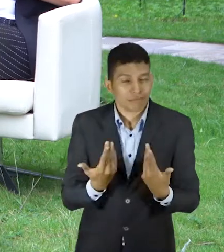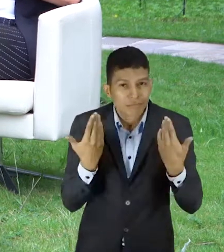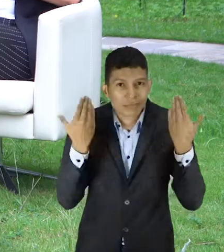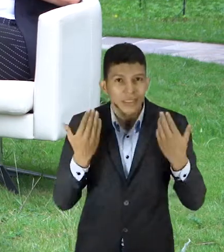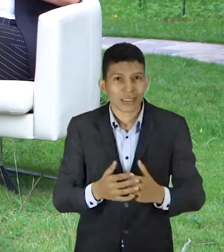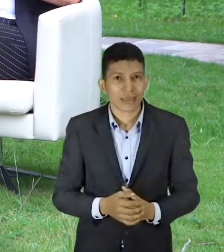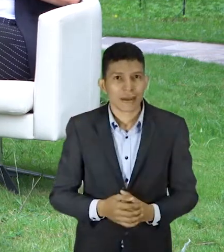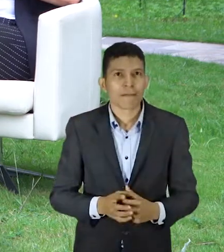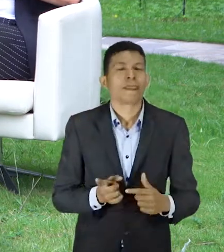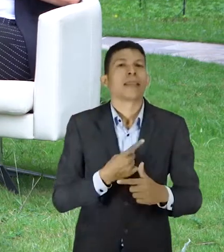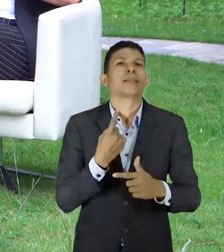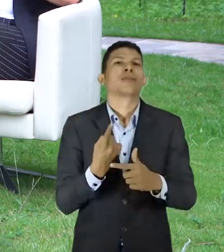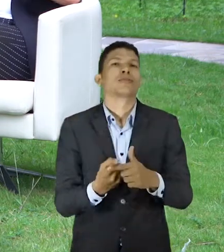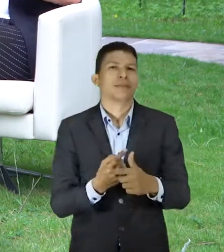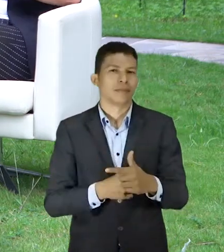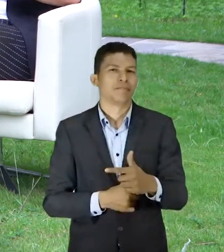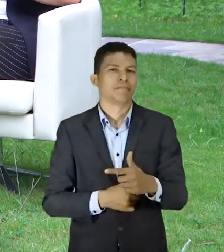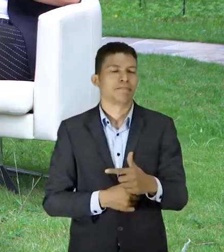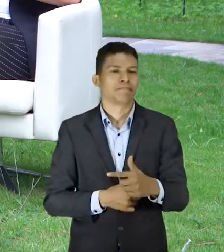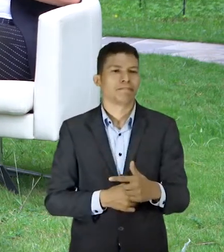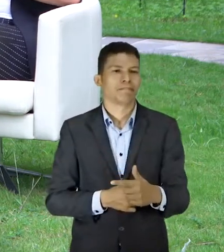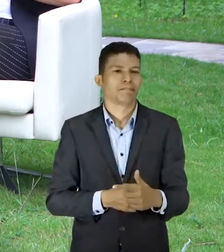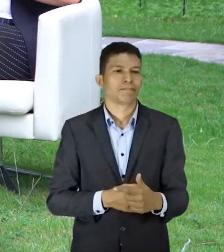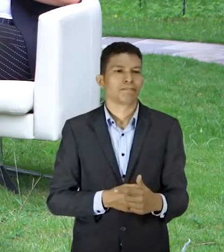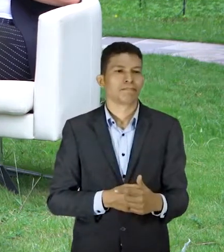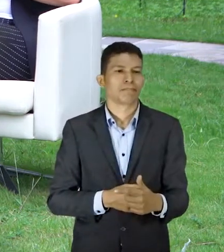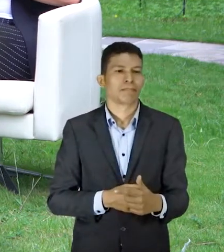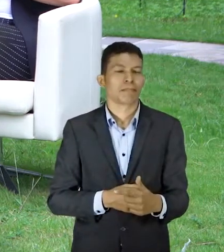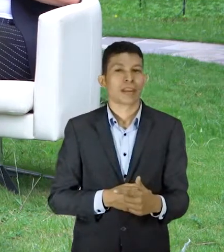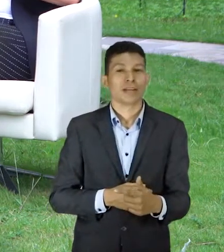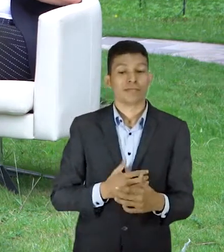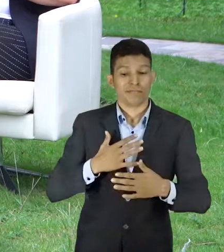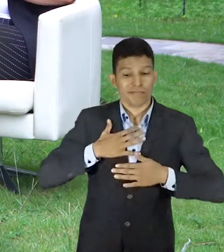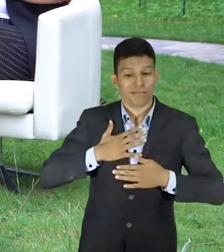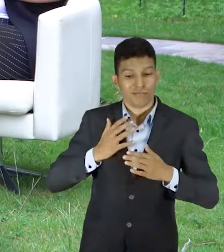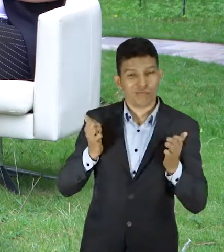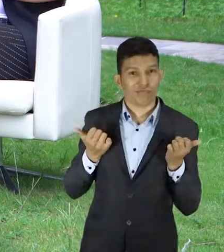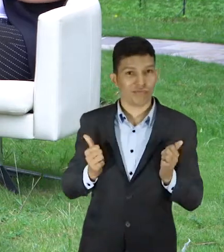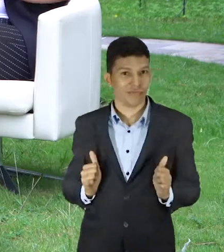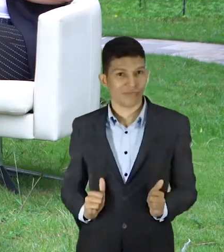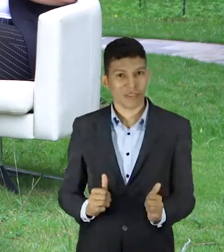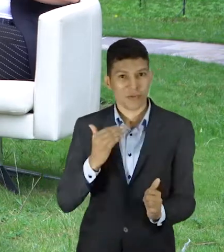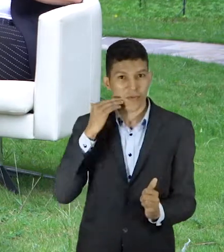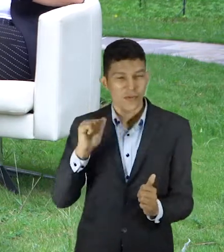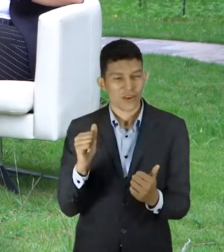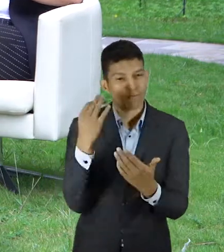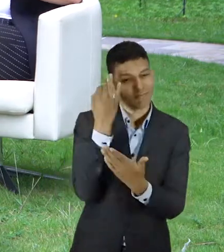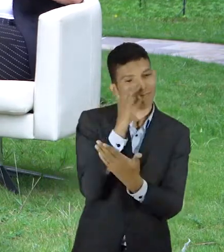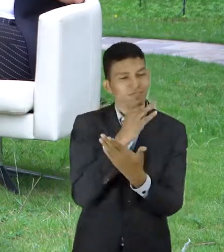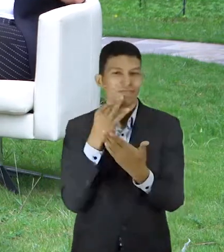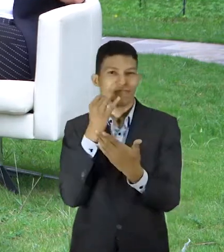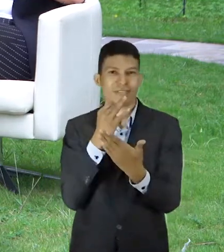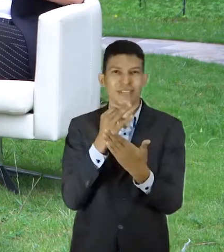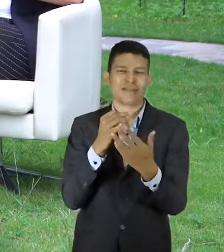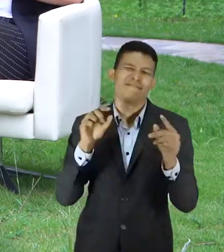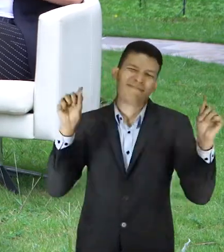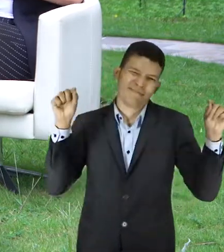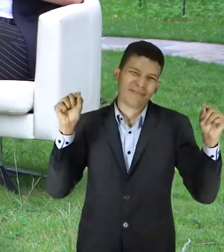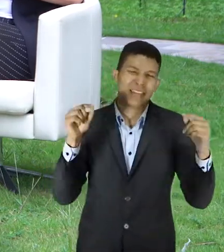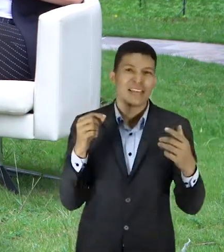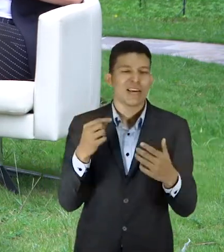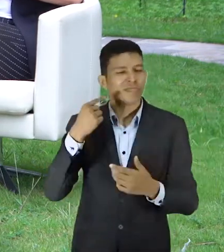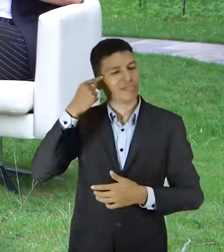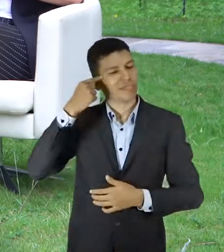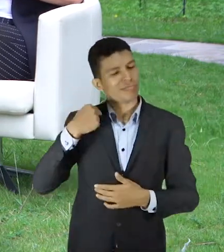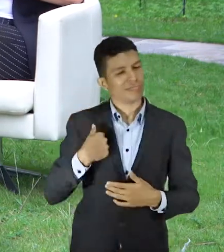un seno, puedo vestirme bien. Cuando el pelo empieza a crecer, porque a mí el pelo se me